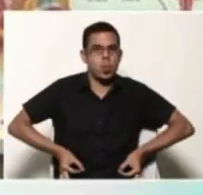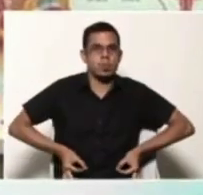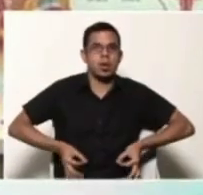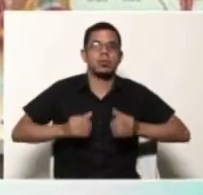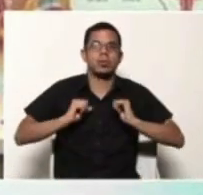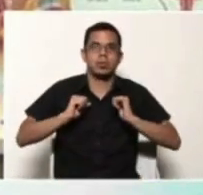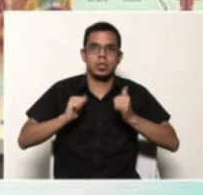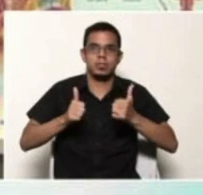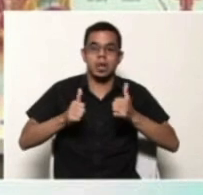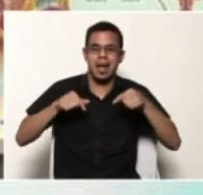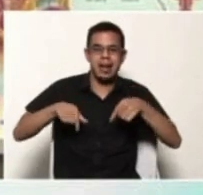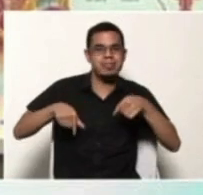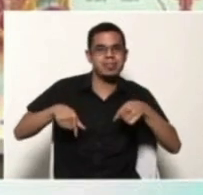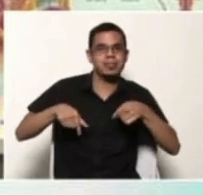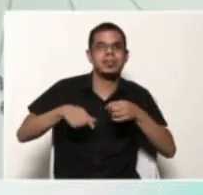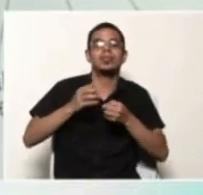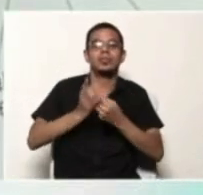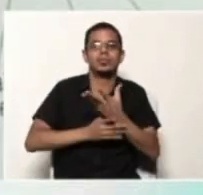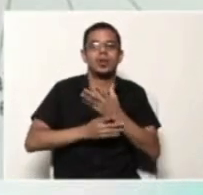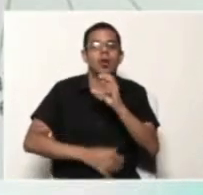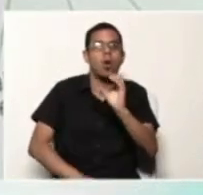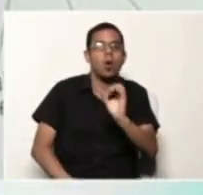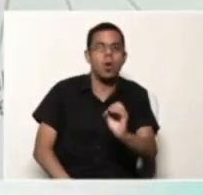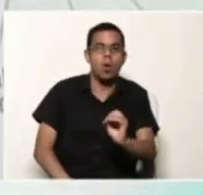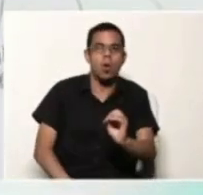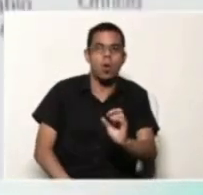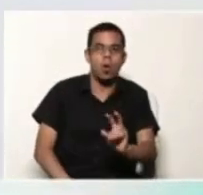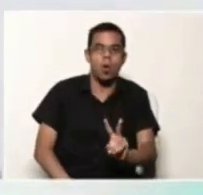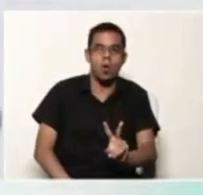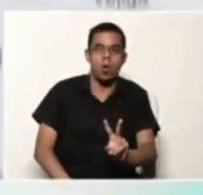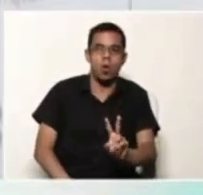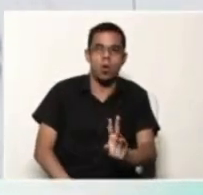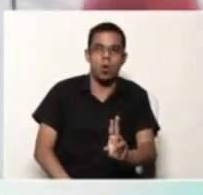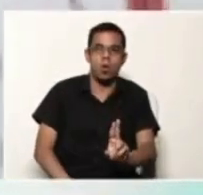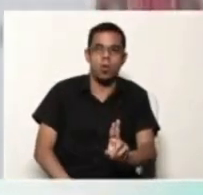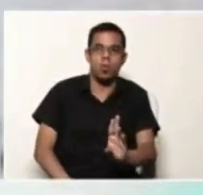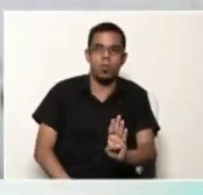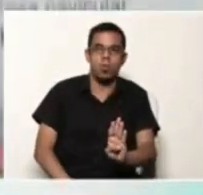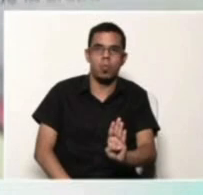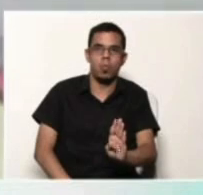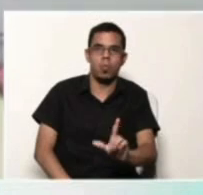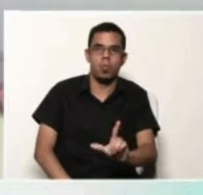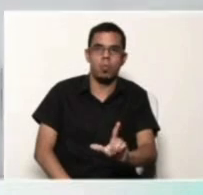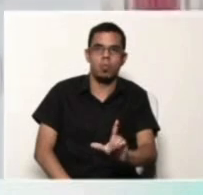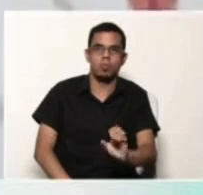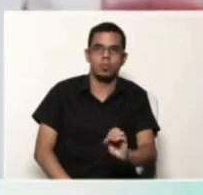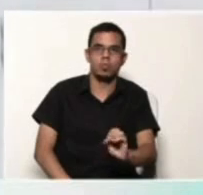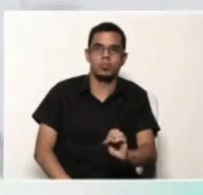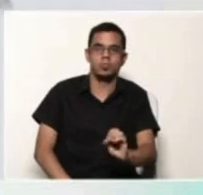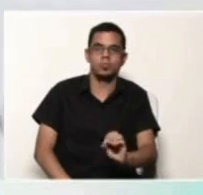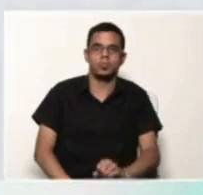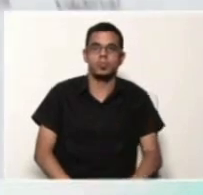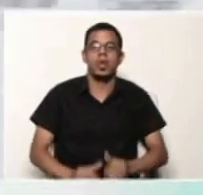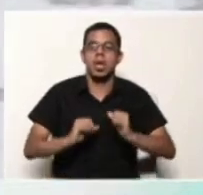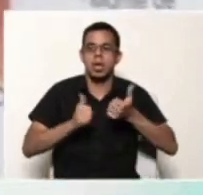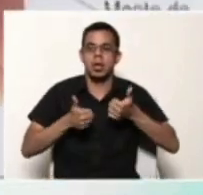los óvulos. Los óvulos. Aquí tenemos el útero.